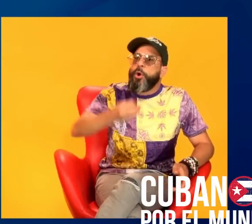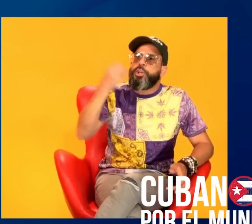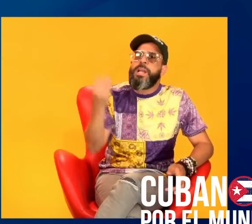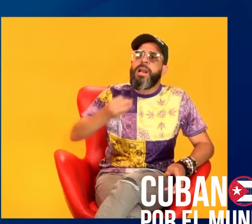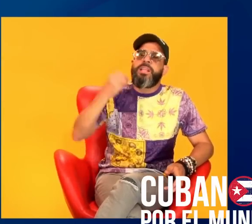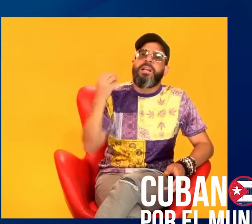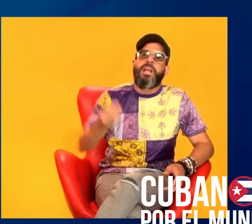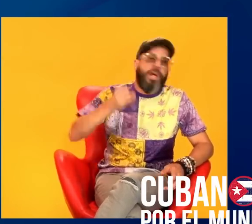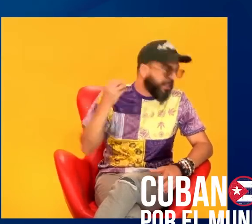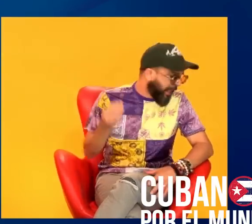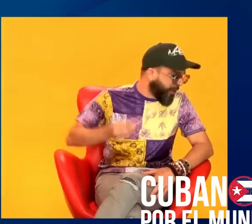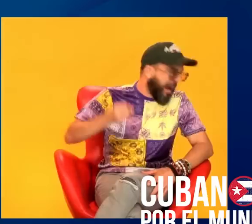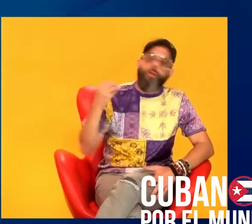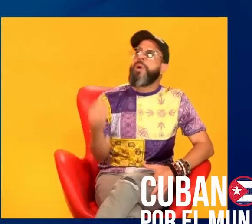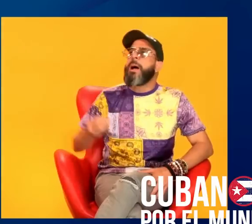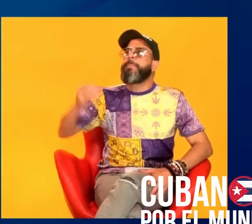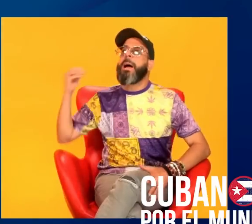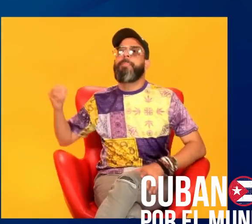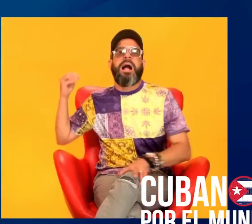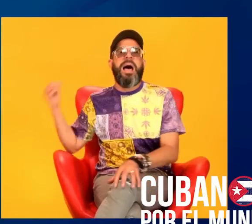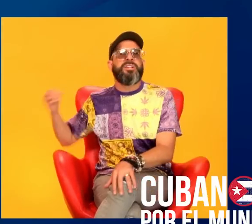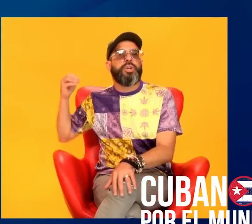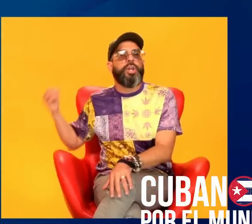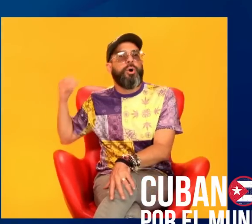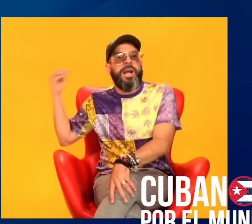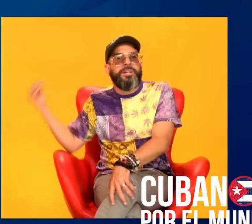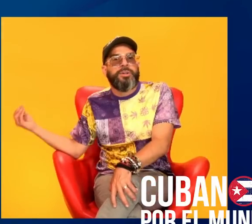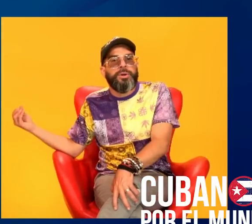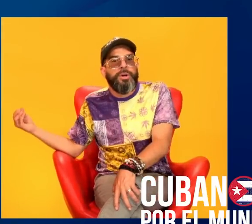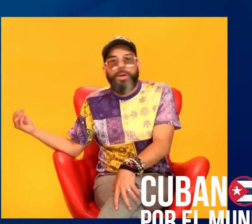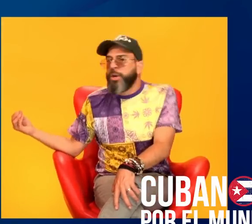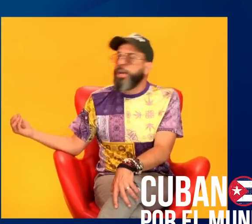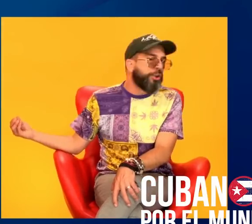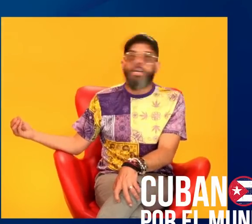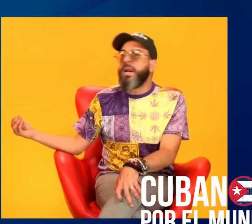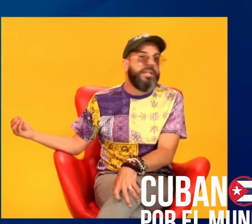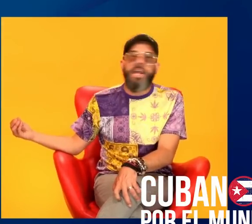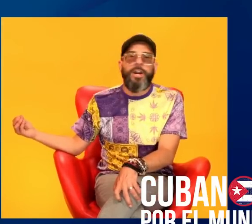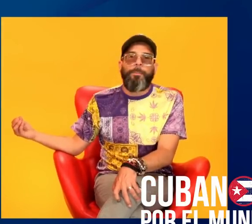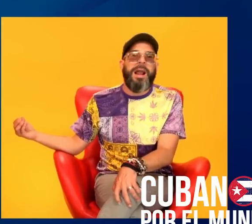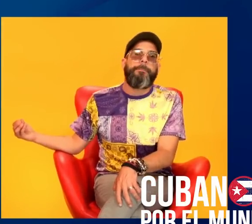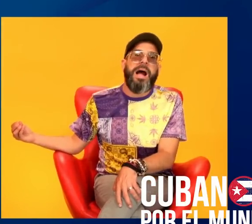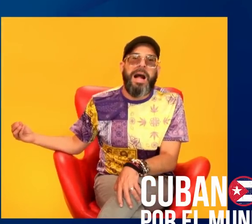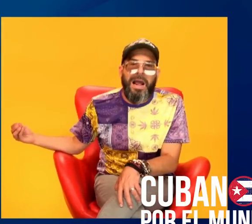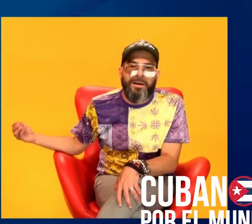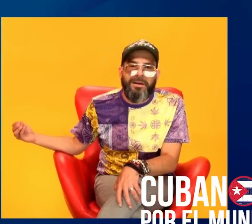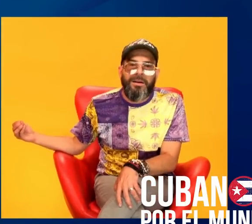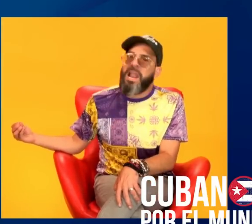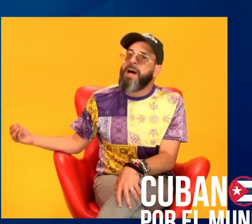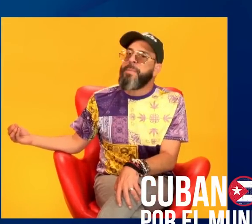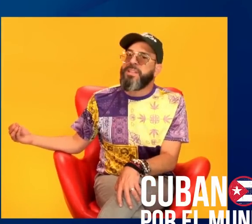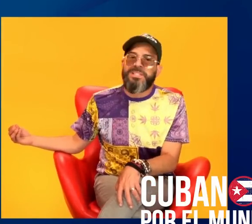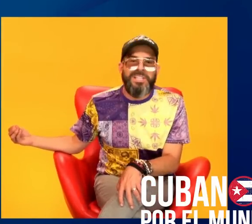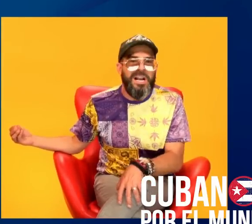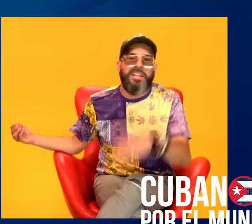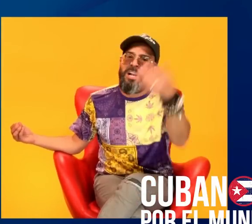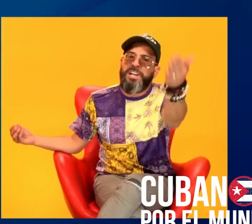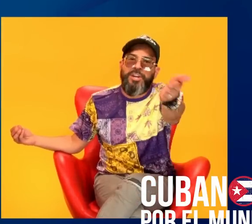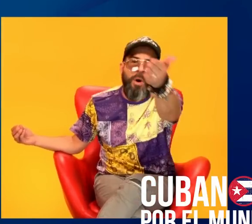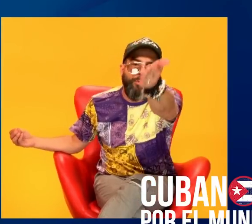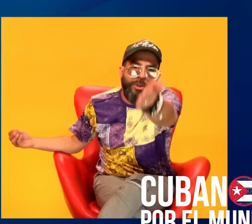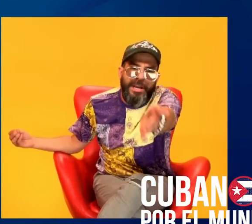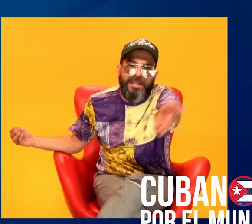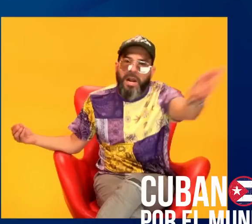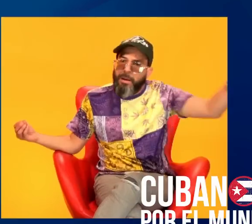¿Cómo tiene dinero la dictadura cubana para pagar todo esto? Y no tiene dinero para pagar las medicinas del